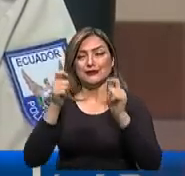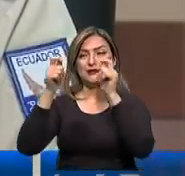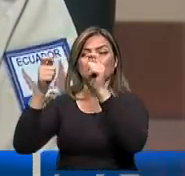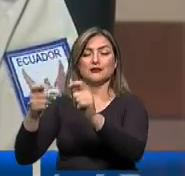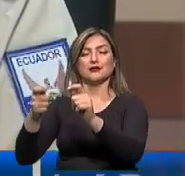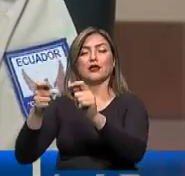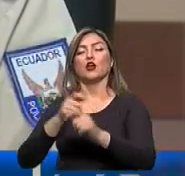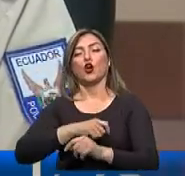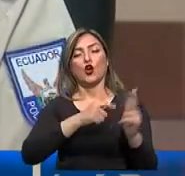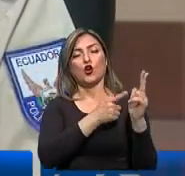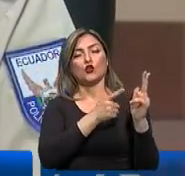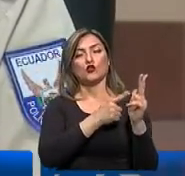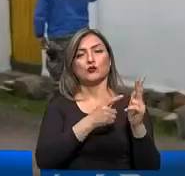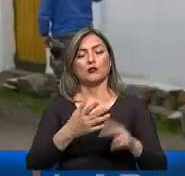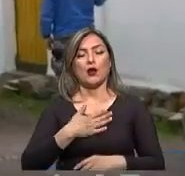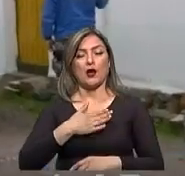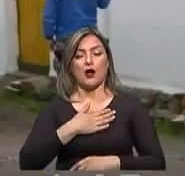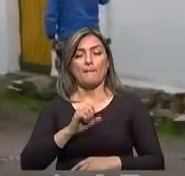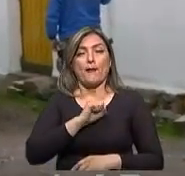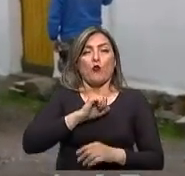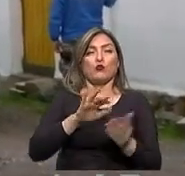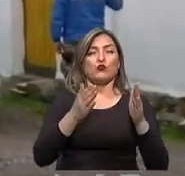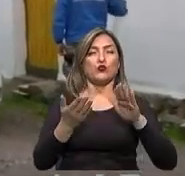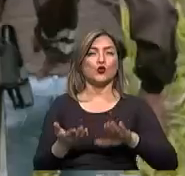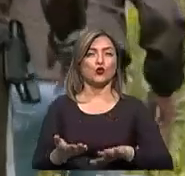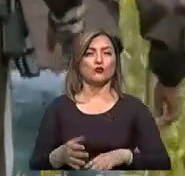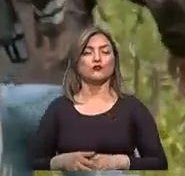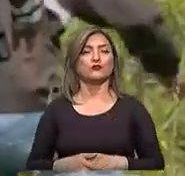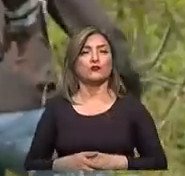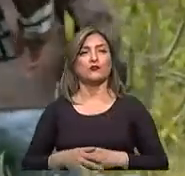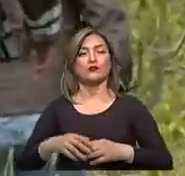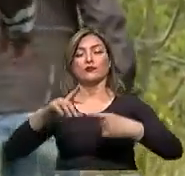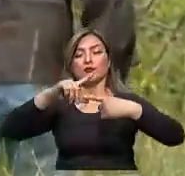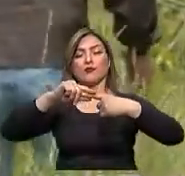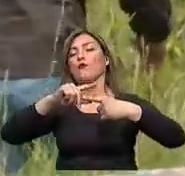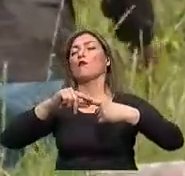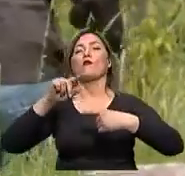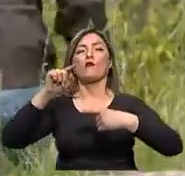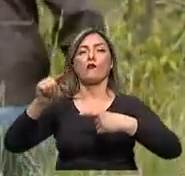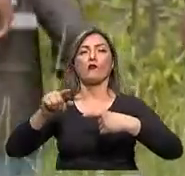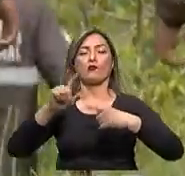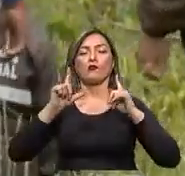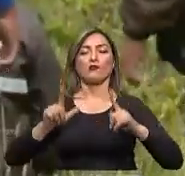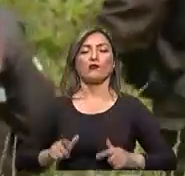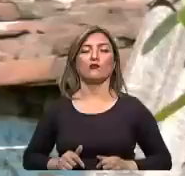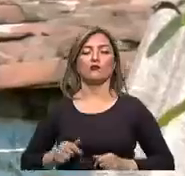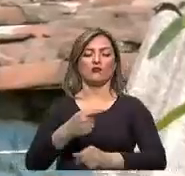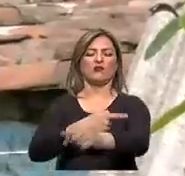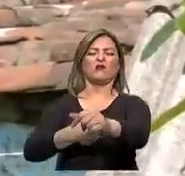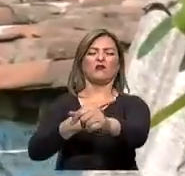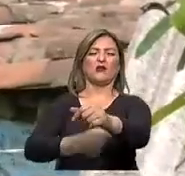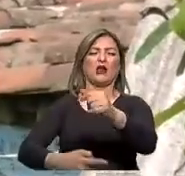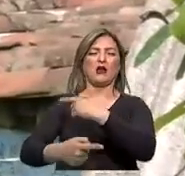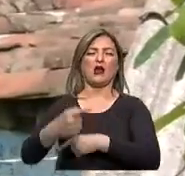falleció producto de un paro cardíaco. El primo del teniente se encuentra en el hospital recuperándose del hecho. La Policía Nacional realizó